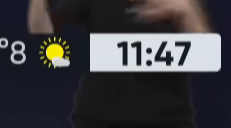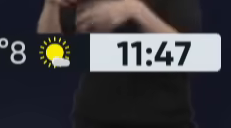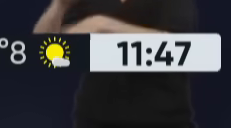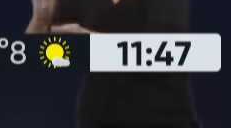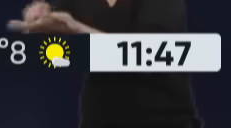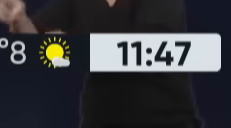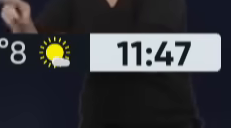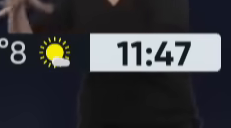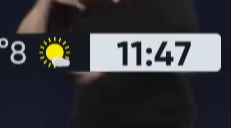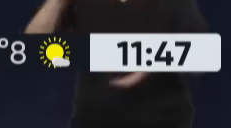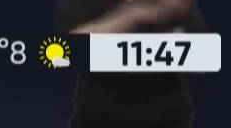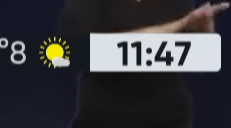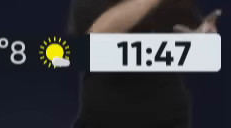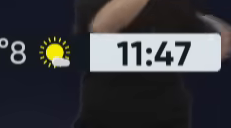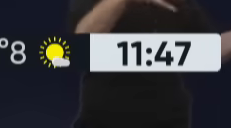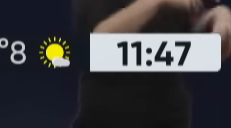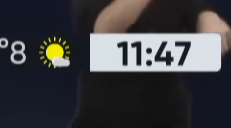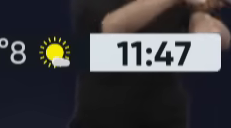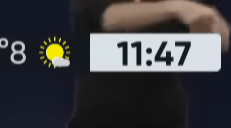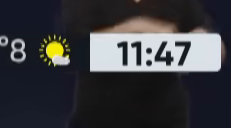Con respecto a...